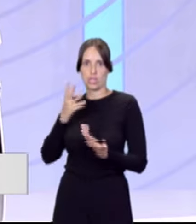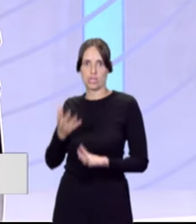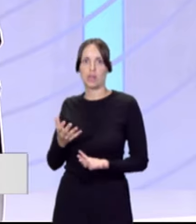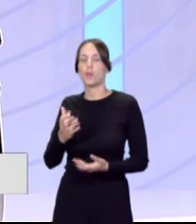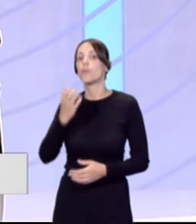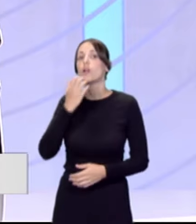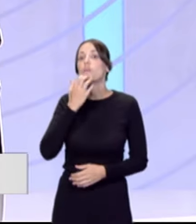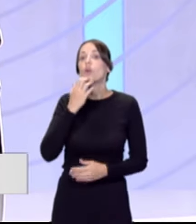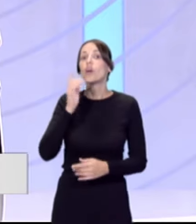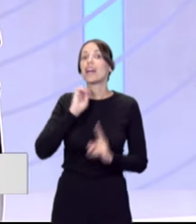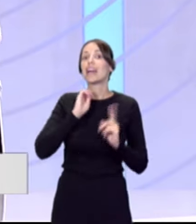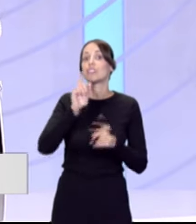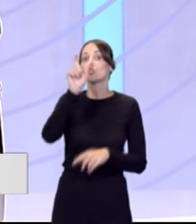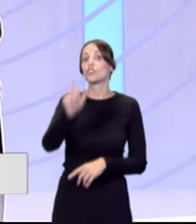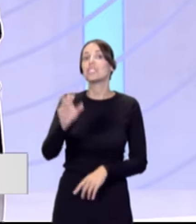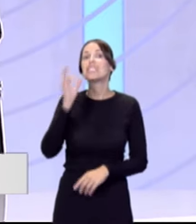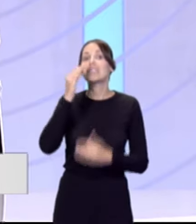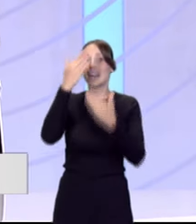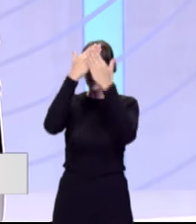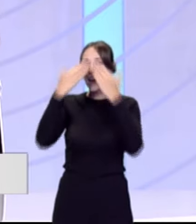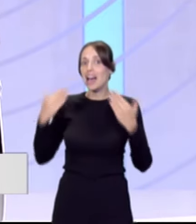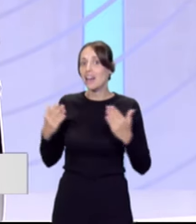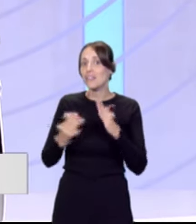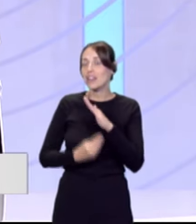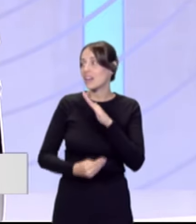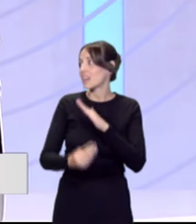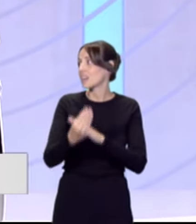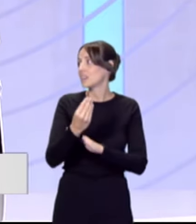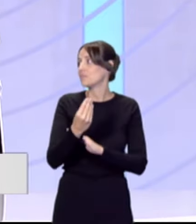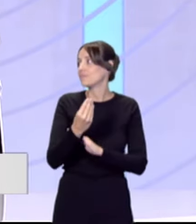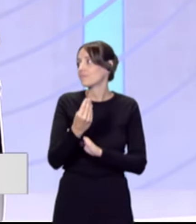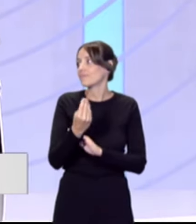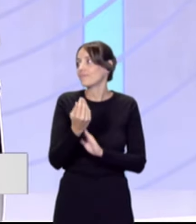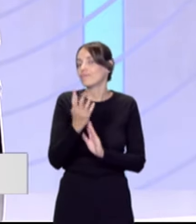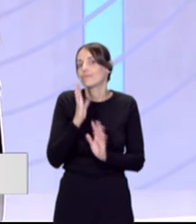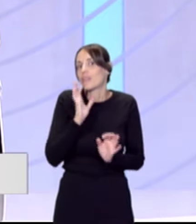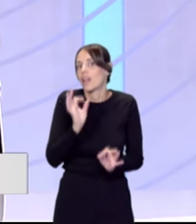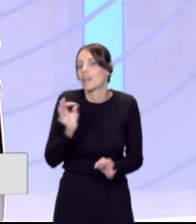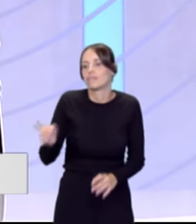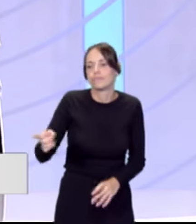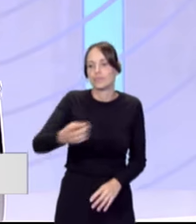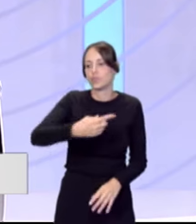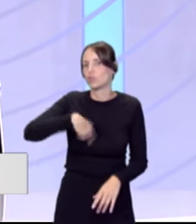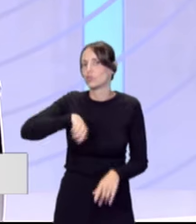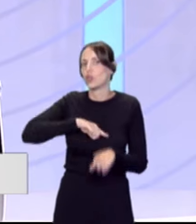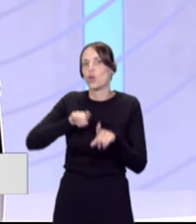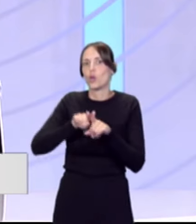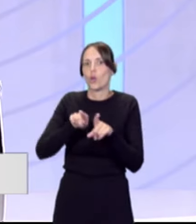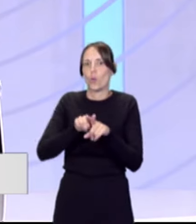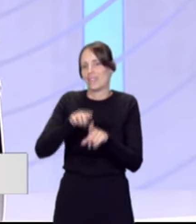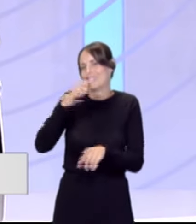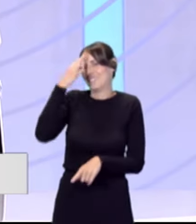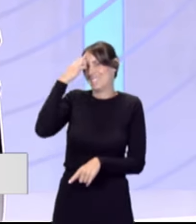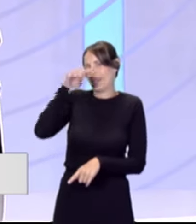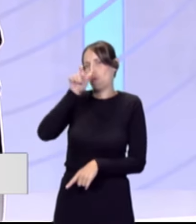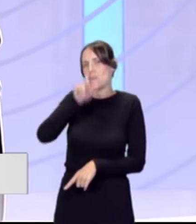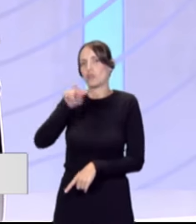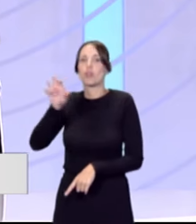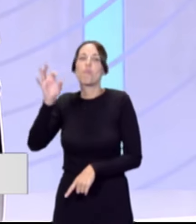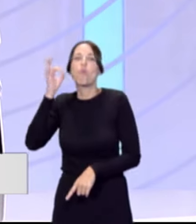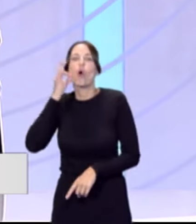que os comentaba, pues todos realmente estamos muy, yo creo, sensibilizados, ¿no?, con la situación de las mujeres